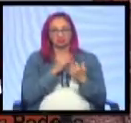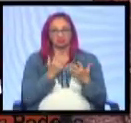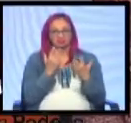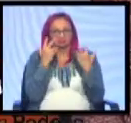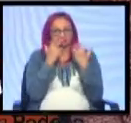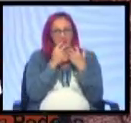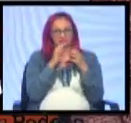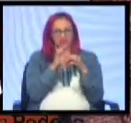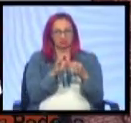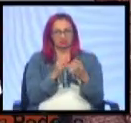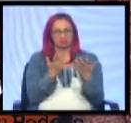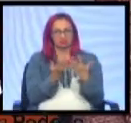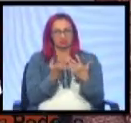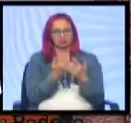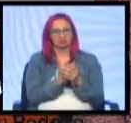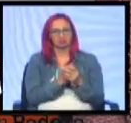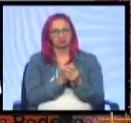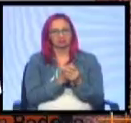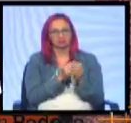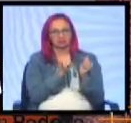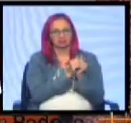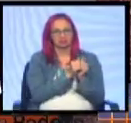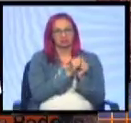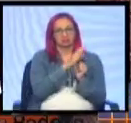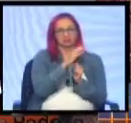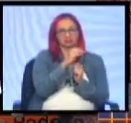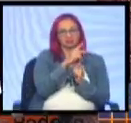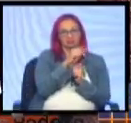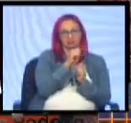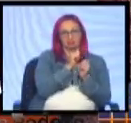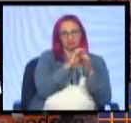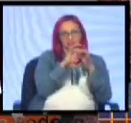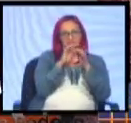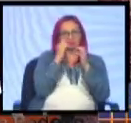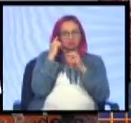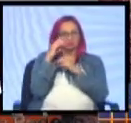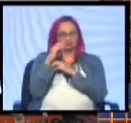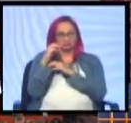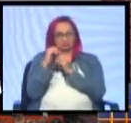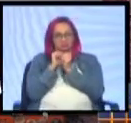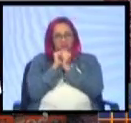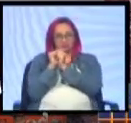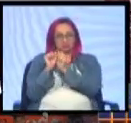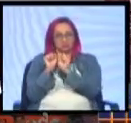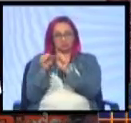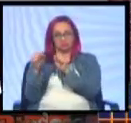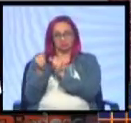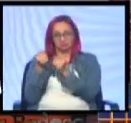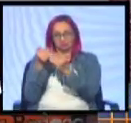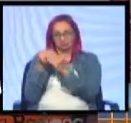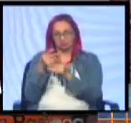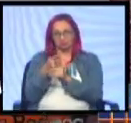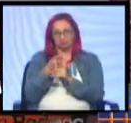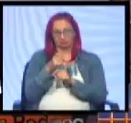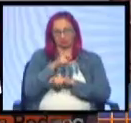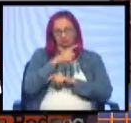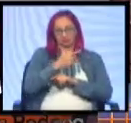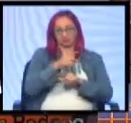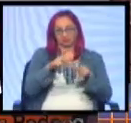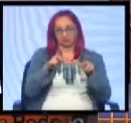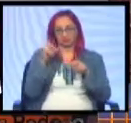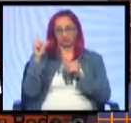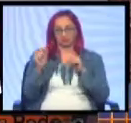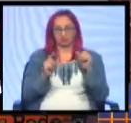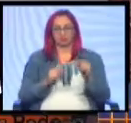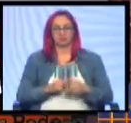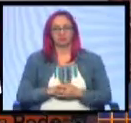alianza, valga la redundancia, con Copia Alianza, para que Copia Alianza pueda acercar la junta a los lugares